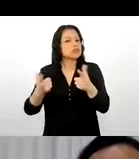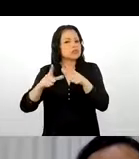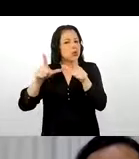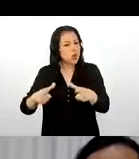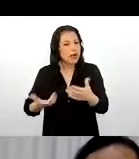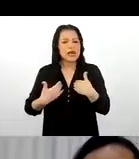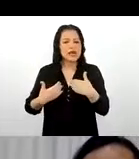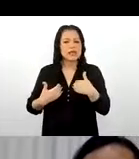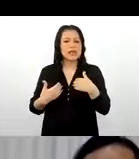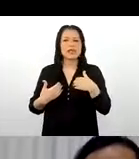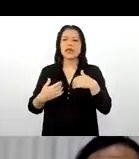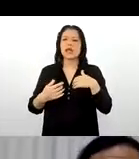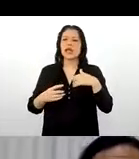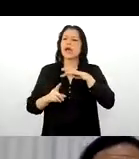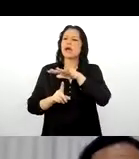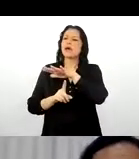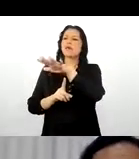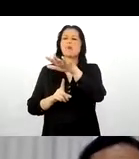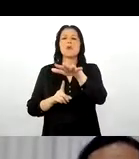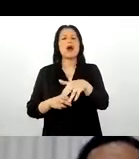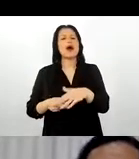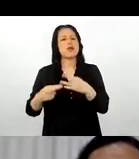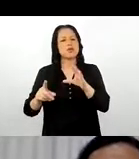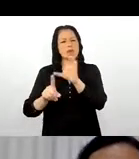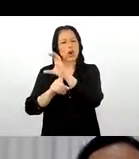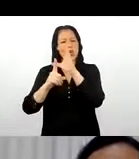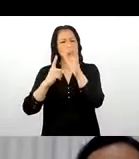tiene un paisaje natural y una riqueza cultural muy,